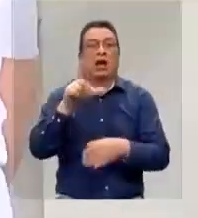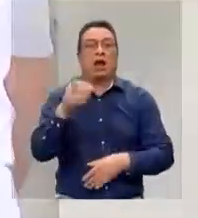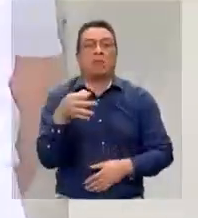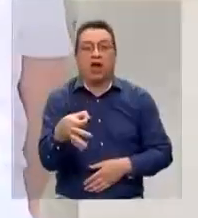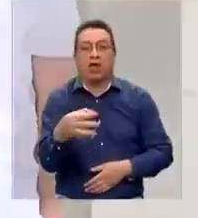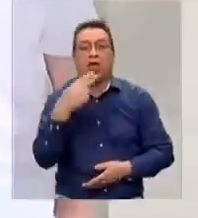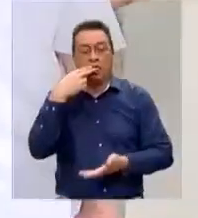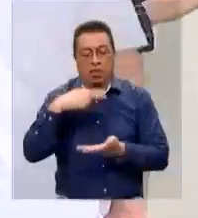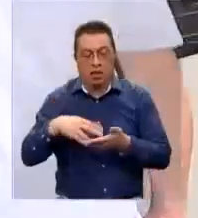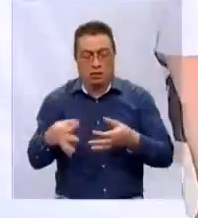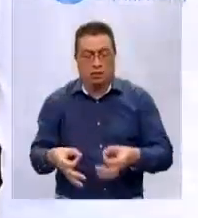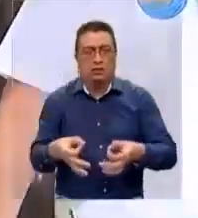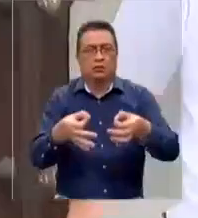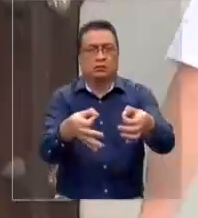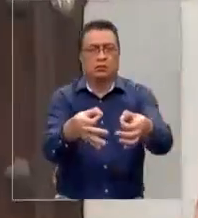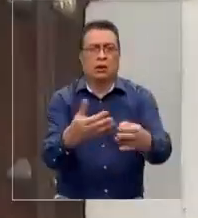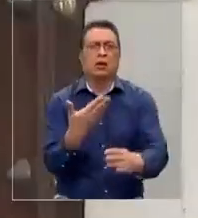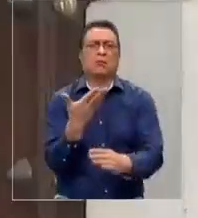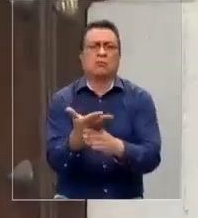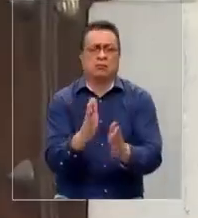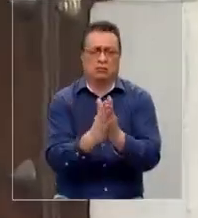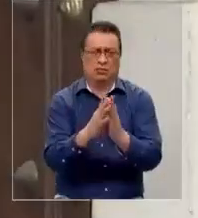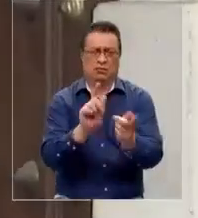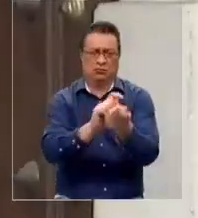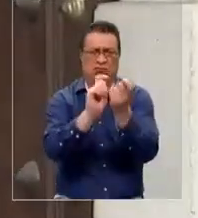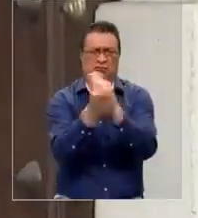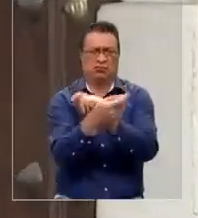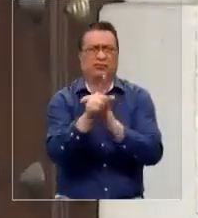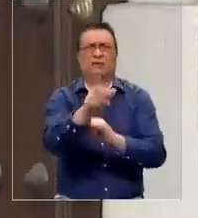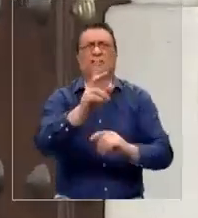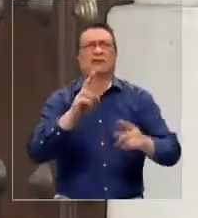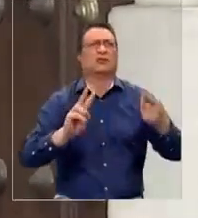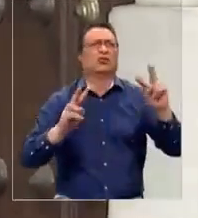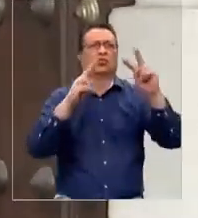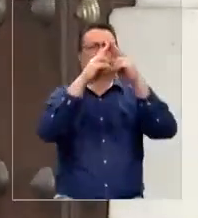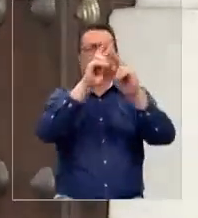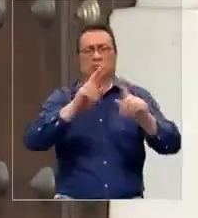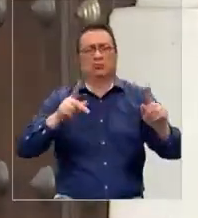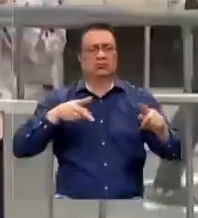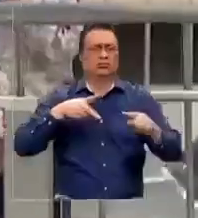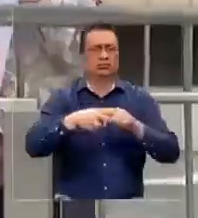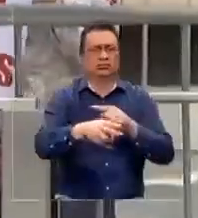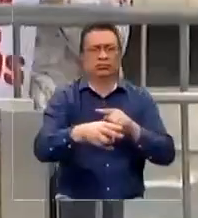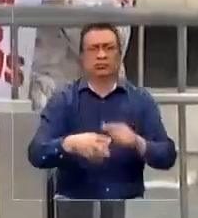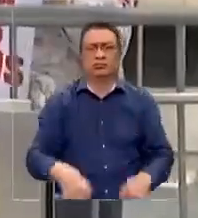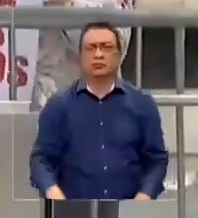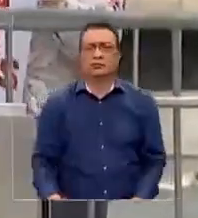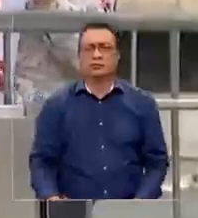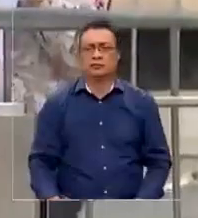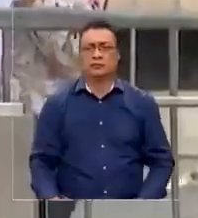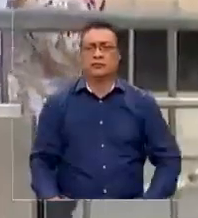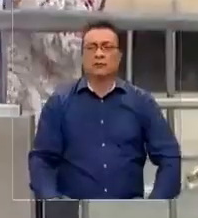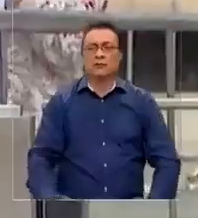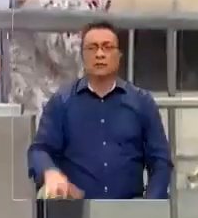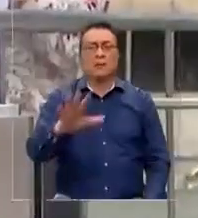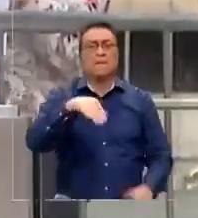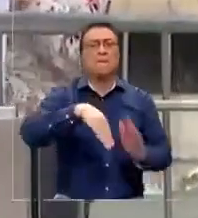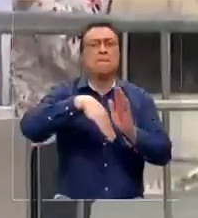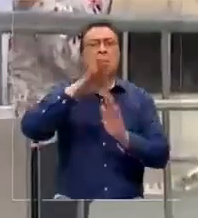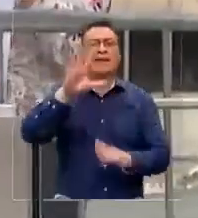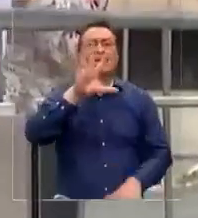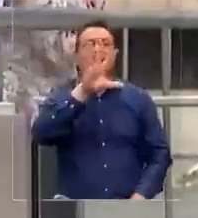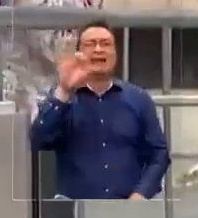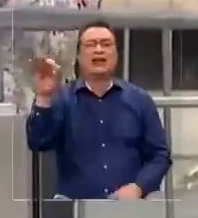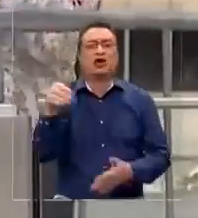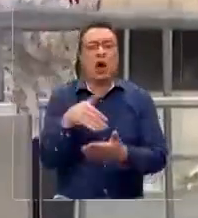para entregar una carta y pedir revertir la construcción de la termoeléctrica a Los Rulos. Más de 500